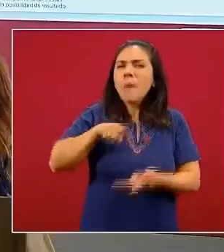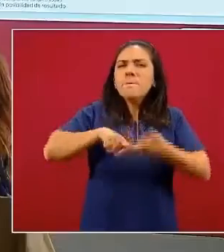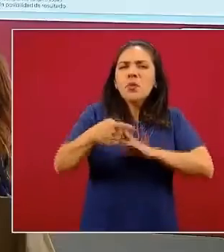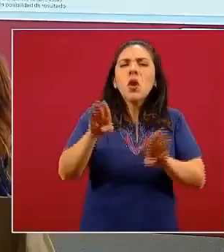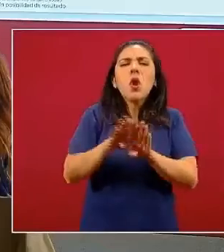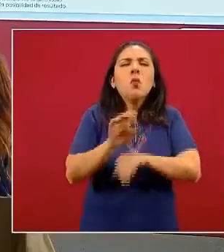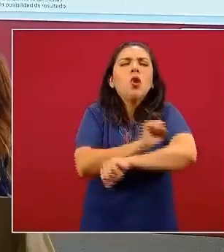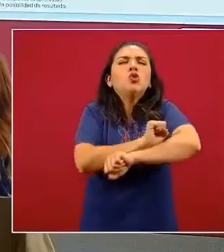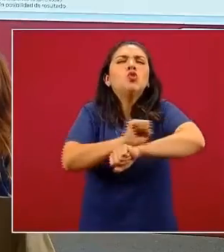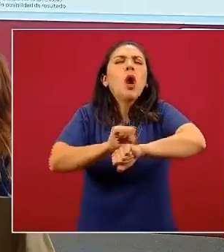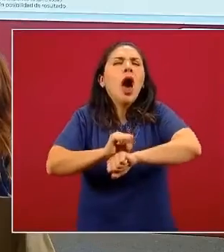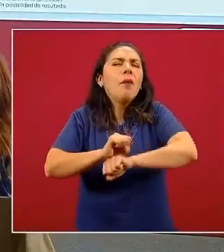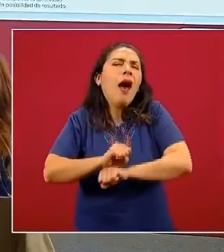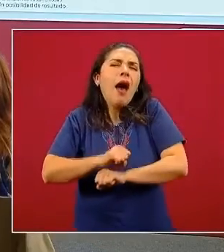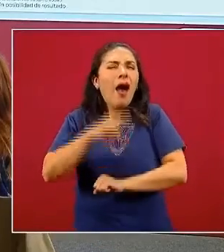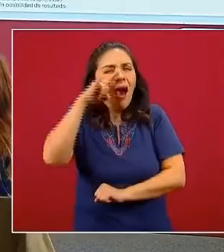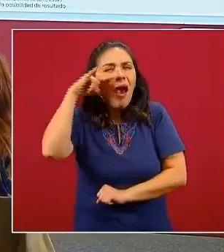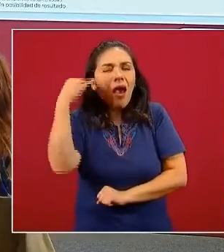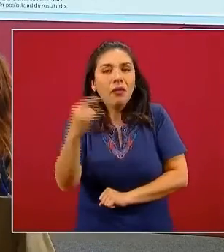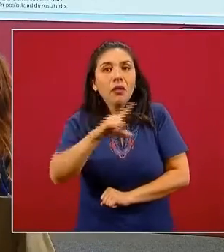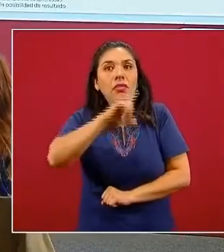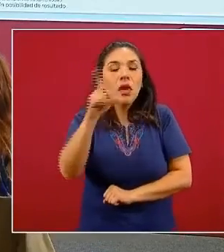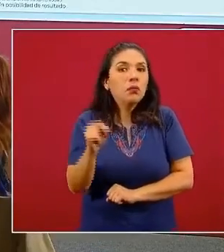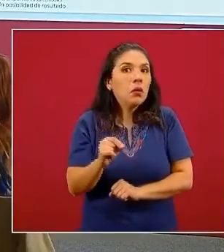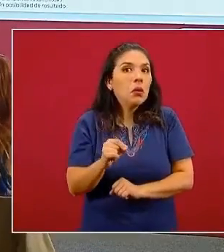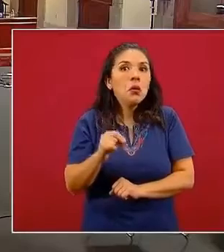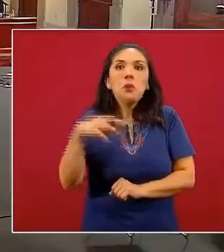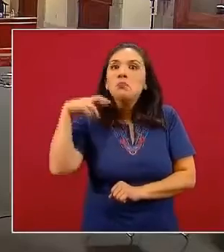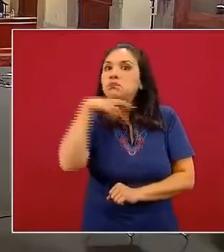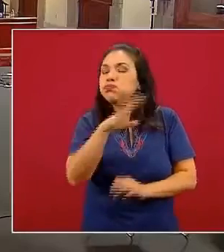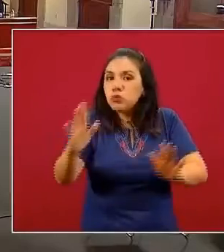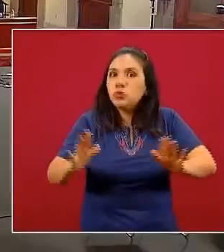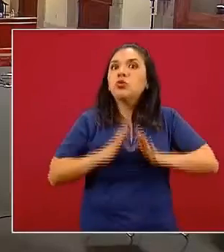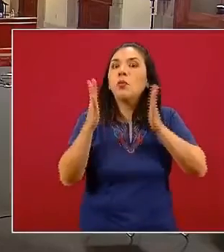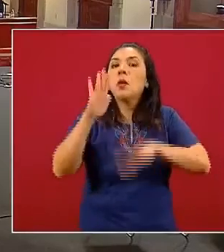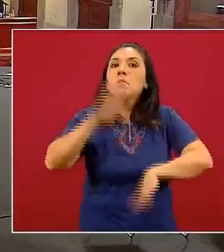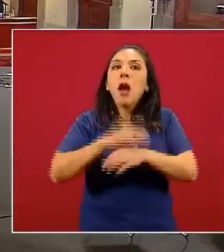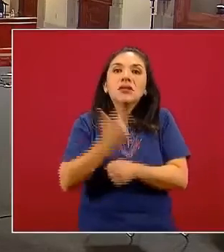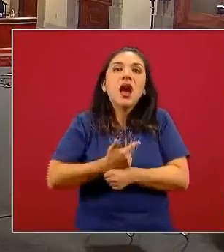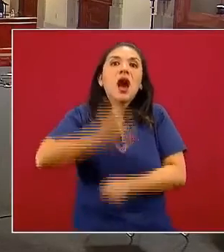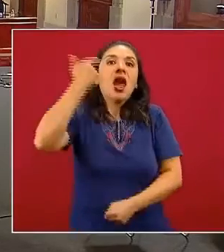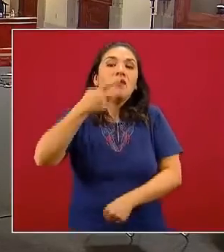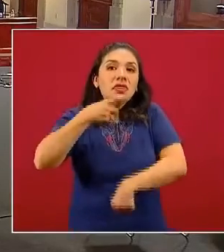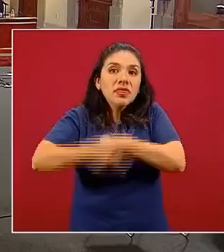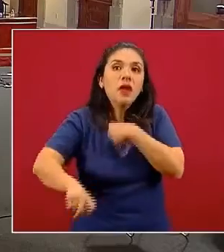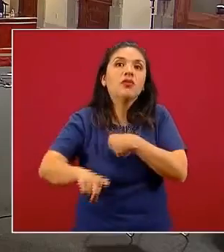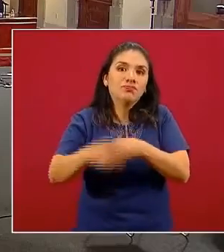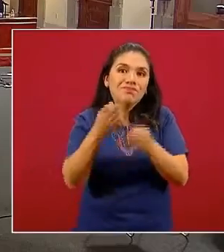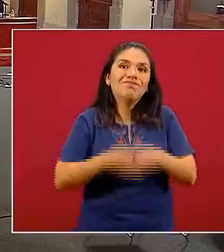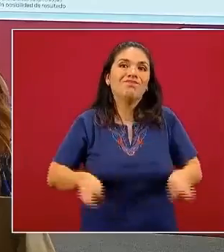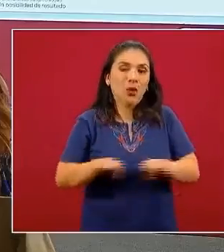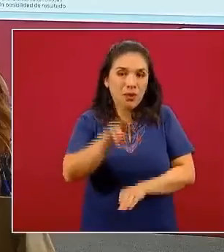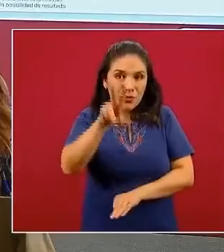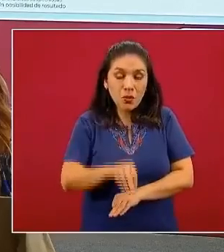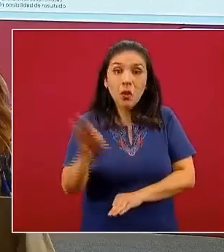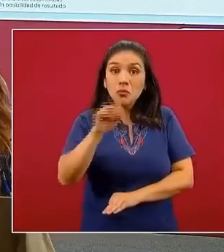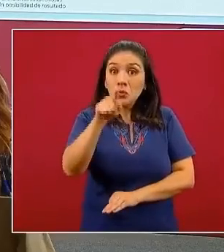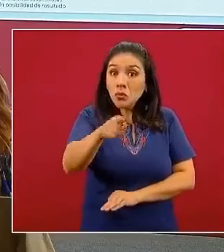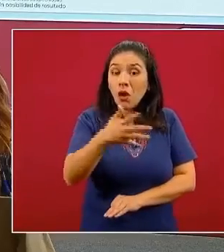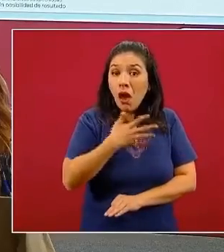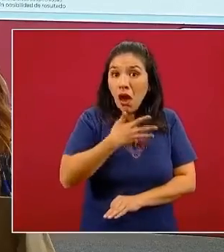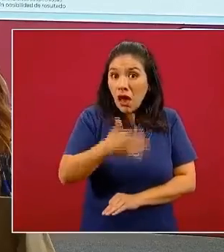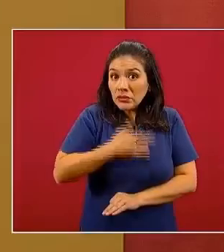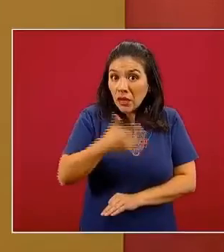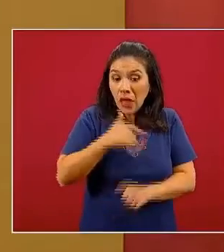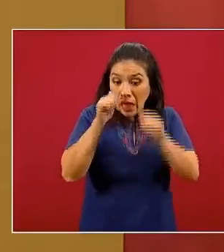como una enfermedad leve y nos puede sorprender porque puede causar un daño muy importante. Si usted